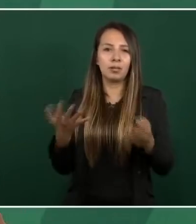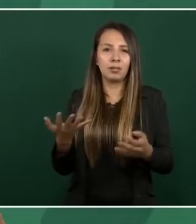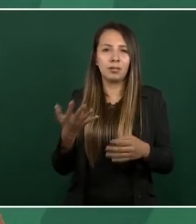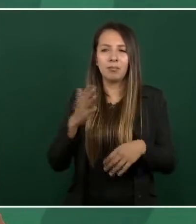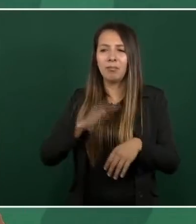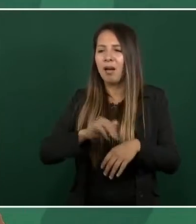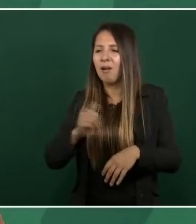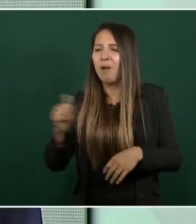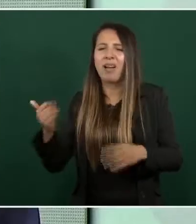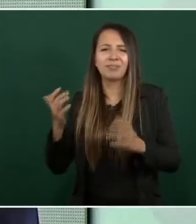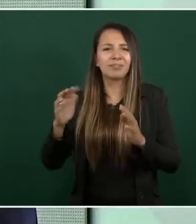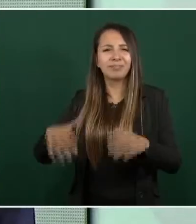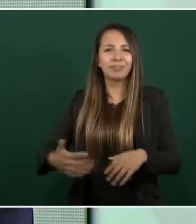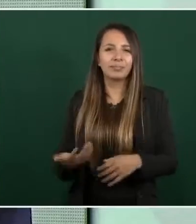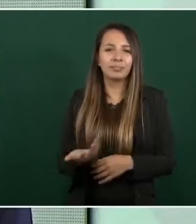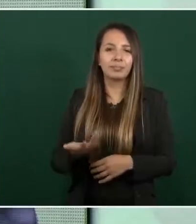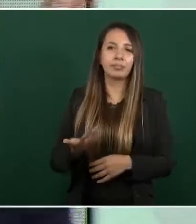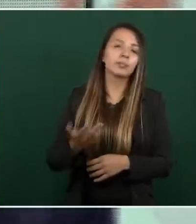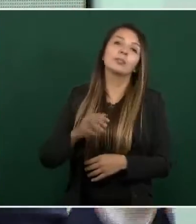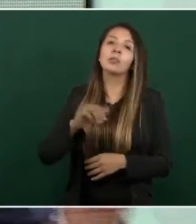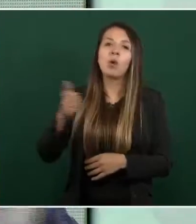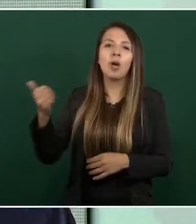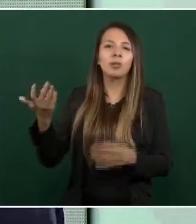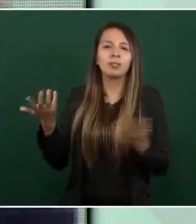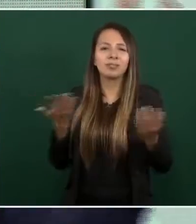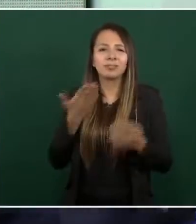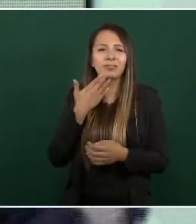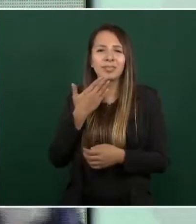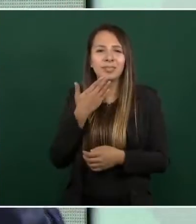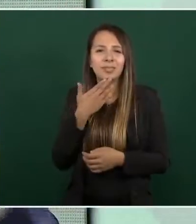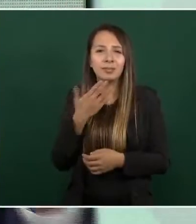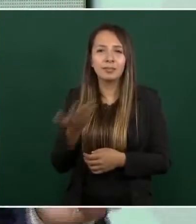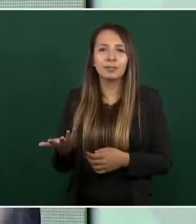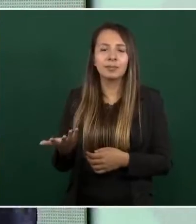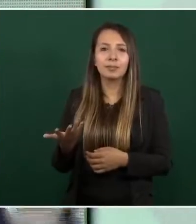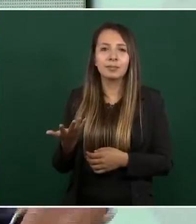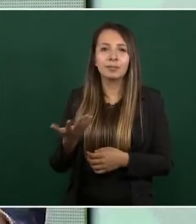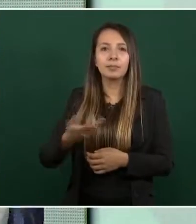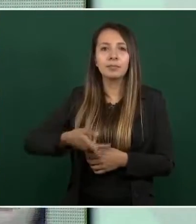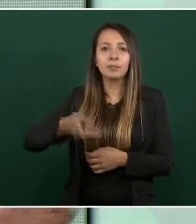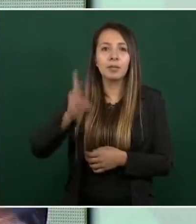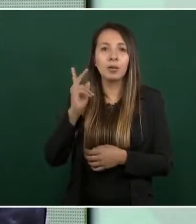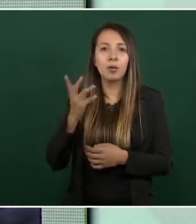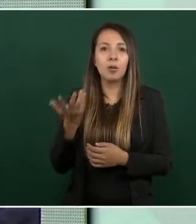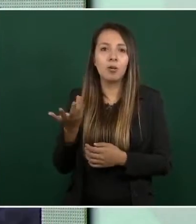cosa. Lo demás está bien, pero es